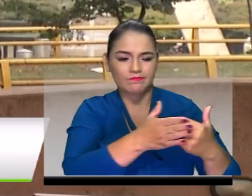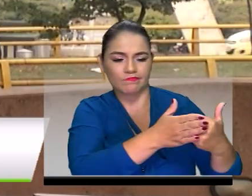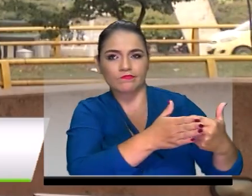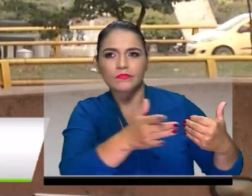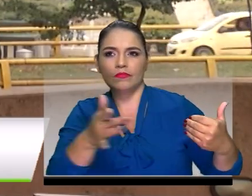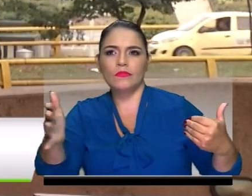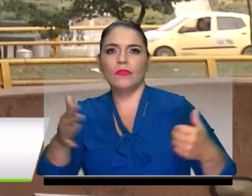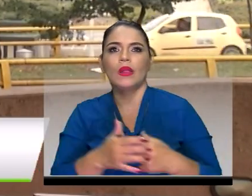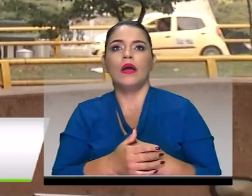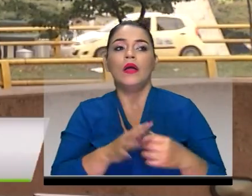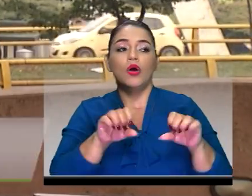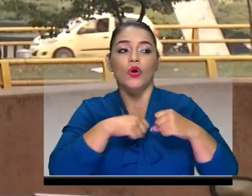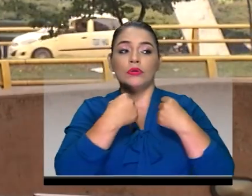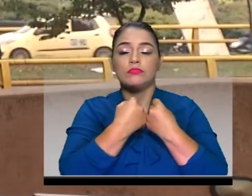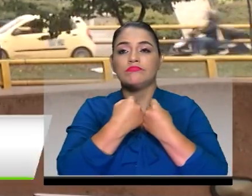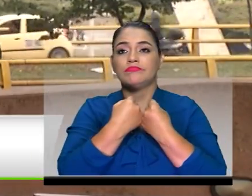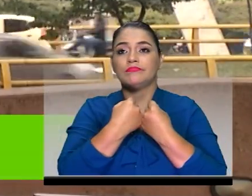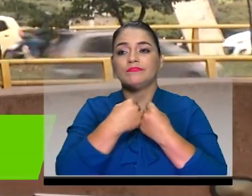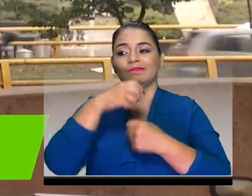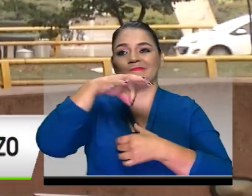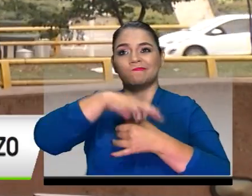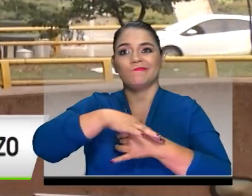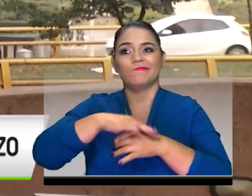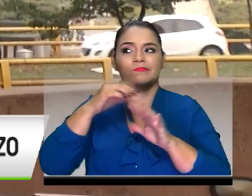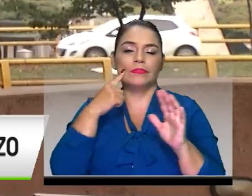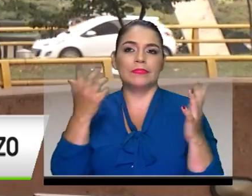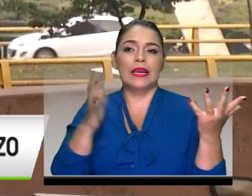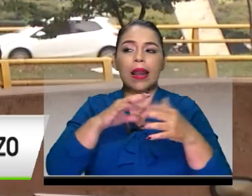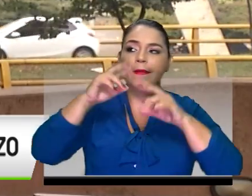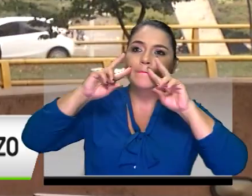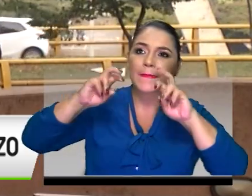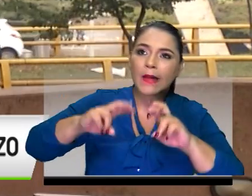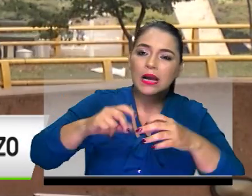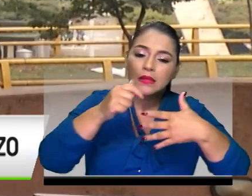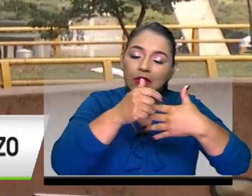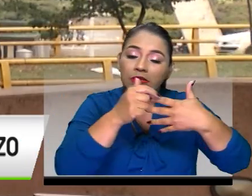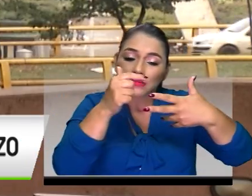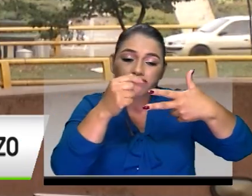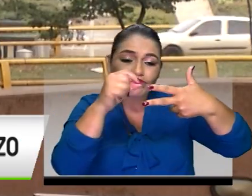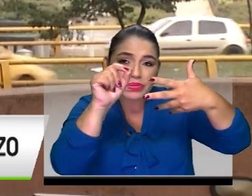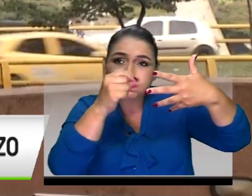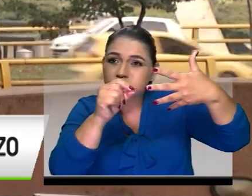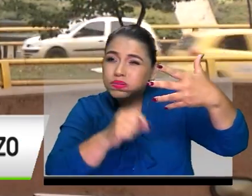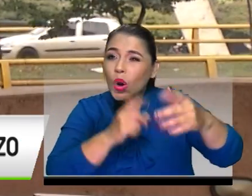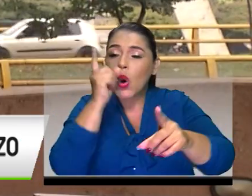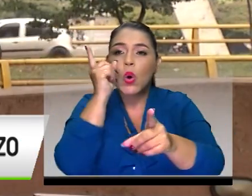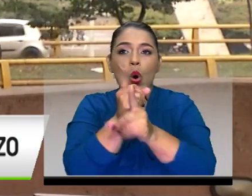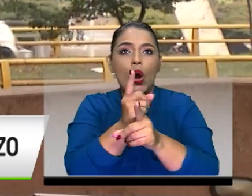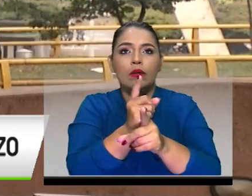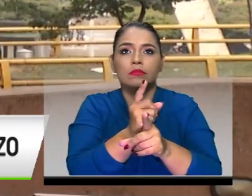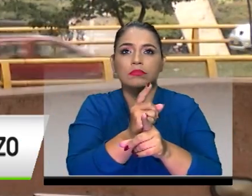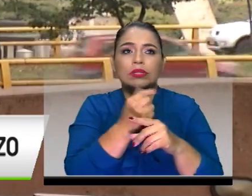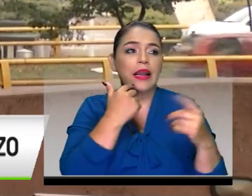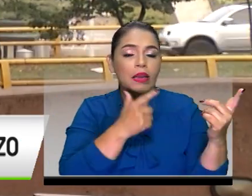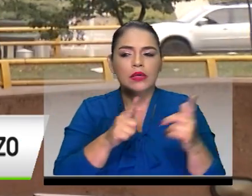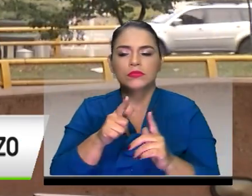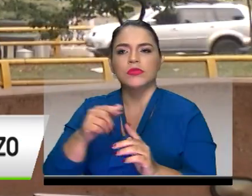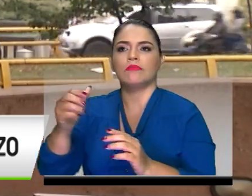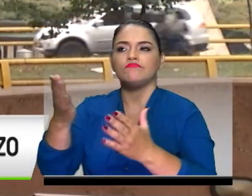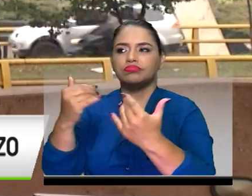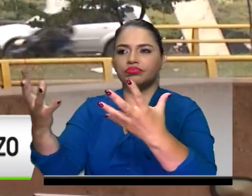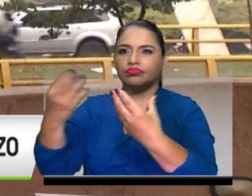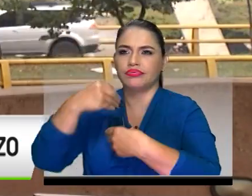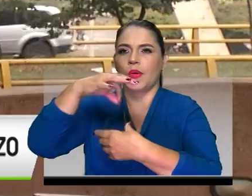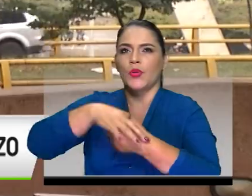el consejo electoral tiene los términos para investigar y una vez estén las dos la certificación de firmas y la de cuentas podrá convocarse la